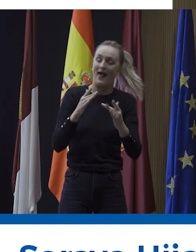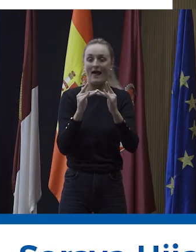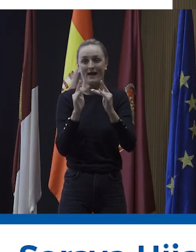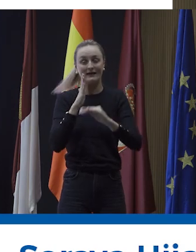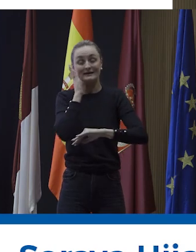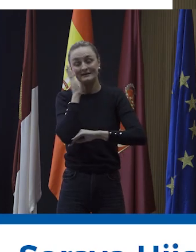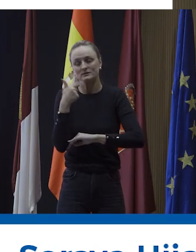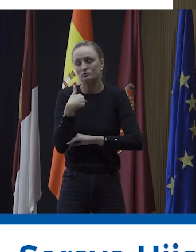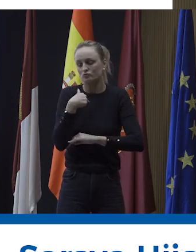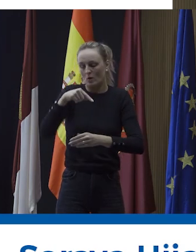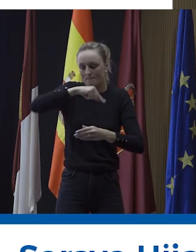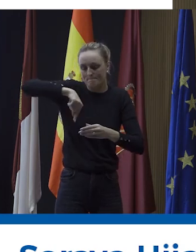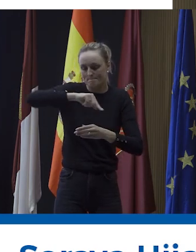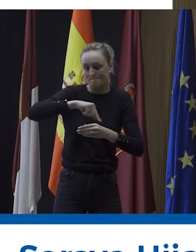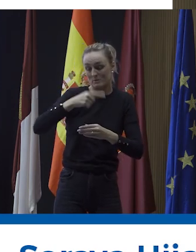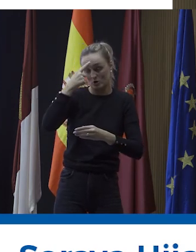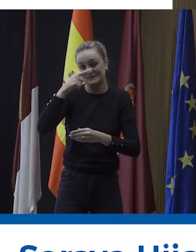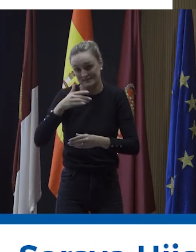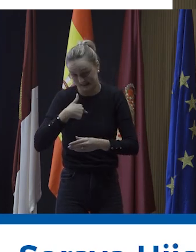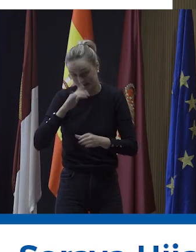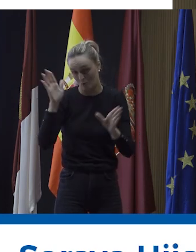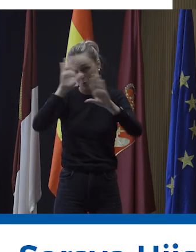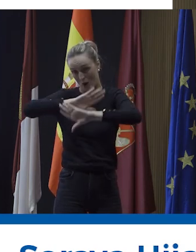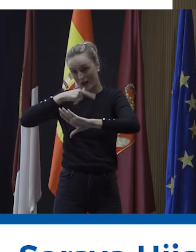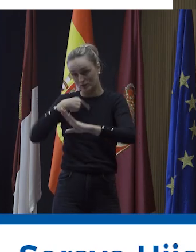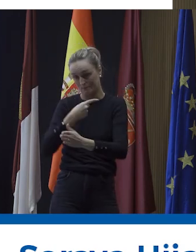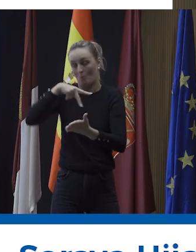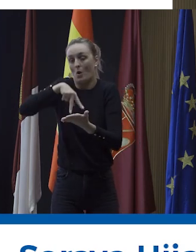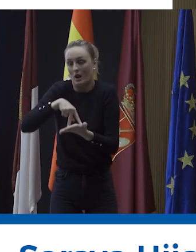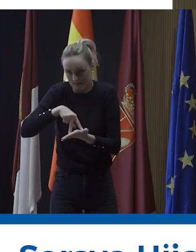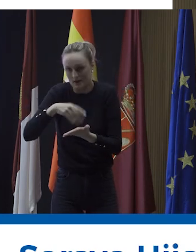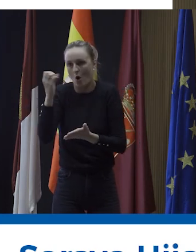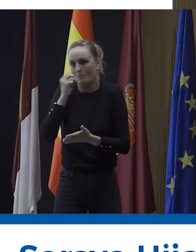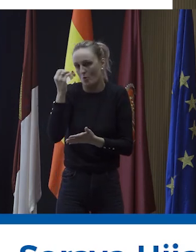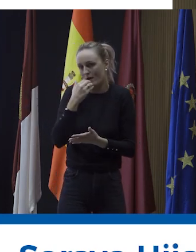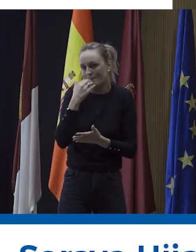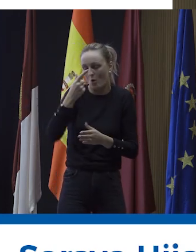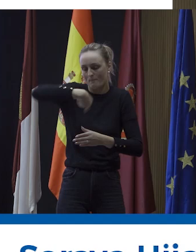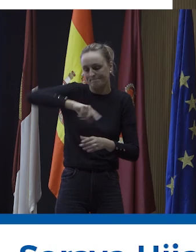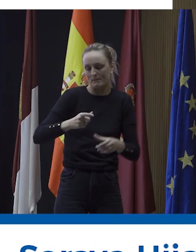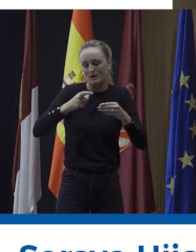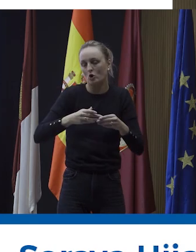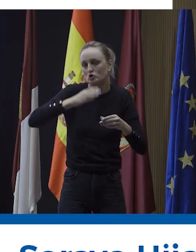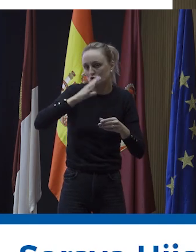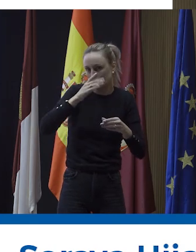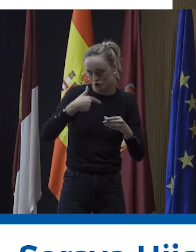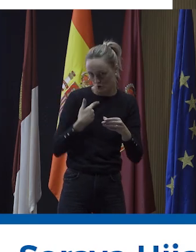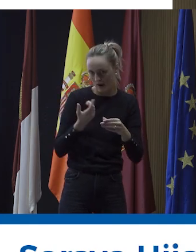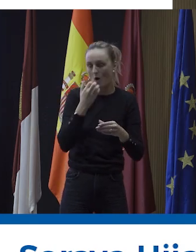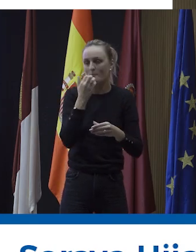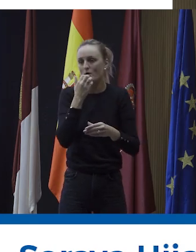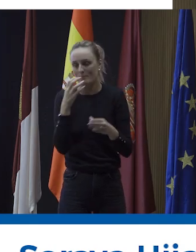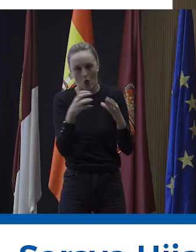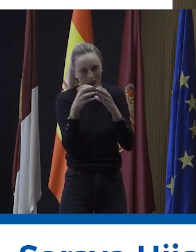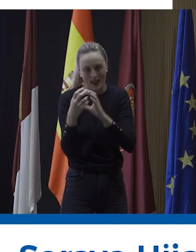infusión porque ya sé que me voy a tener que levantar por la noche, o no puedo cenar un plato de sopa y 2 naranjas porque ya sé que me voy a tener que